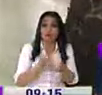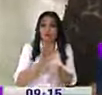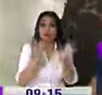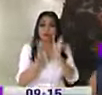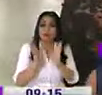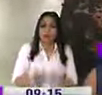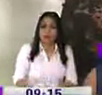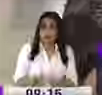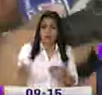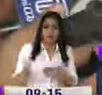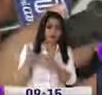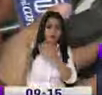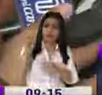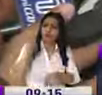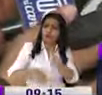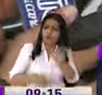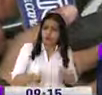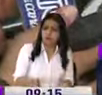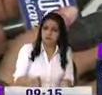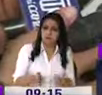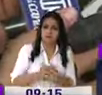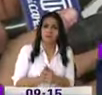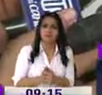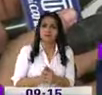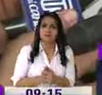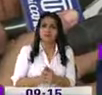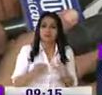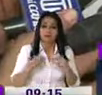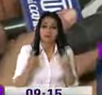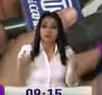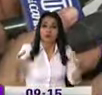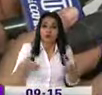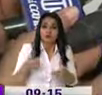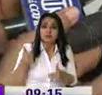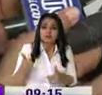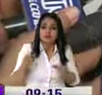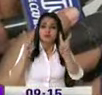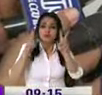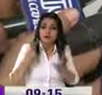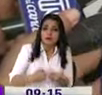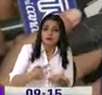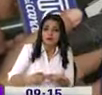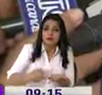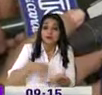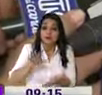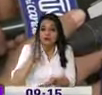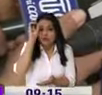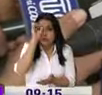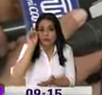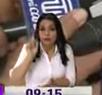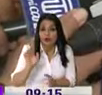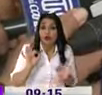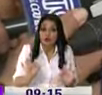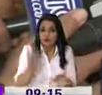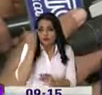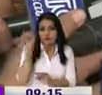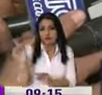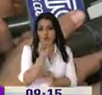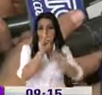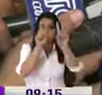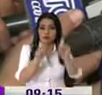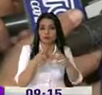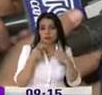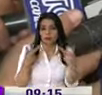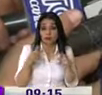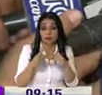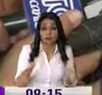llamada Revolución Ciudadana. Que el bloque analice el tema o la posición respecto a la consulta. Porque no